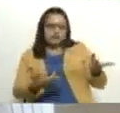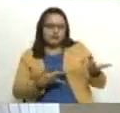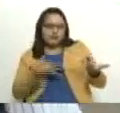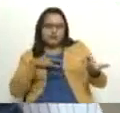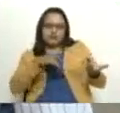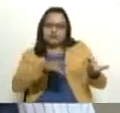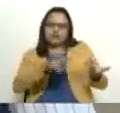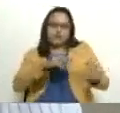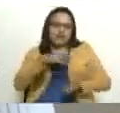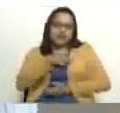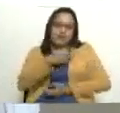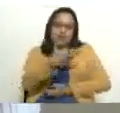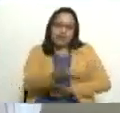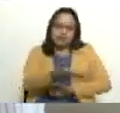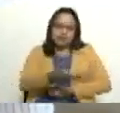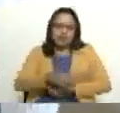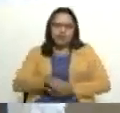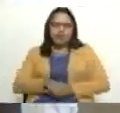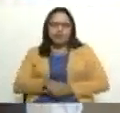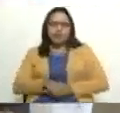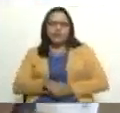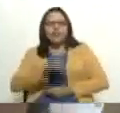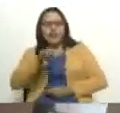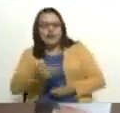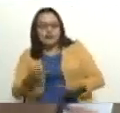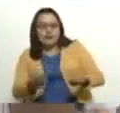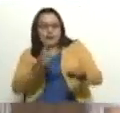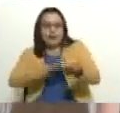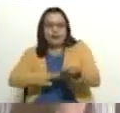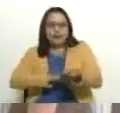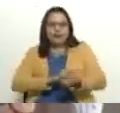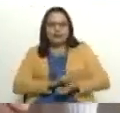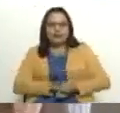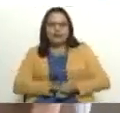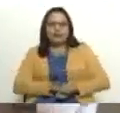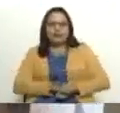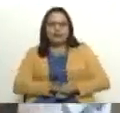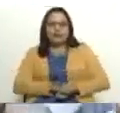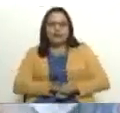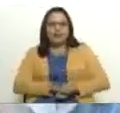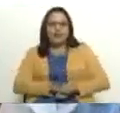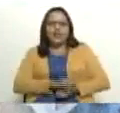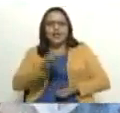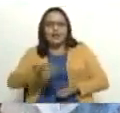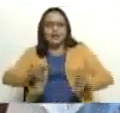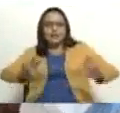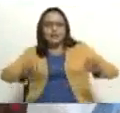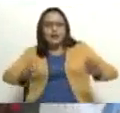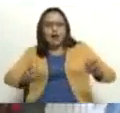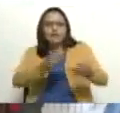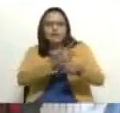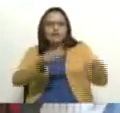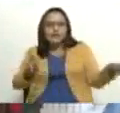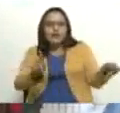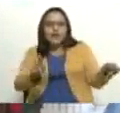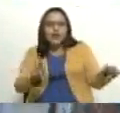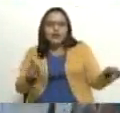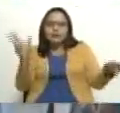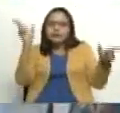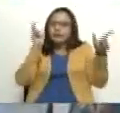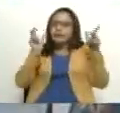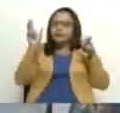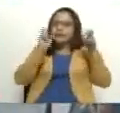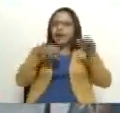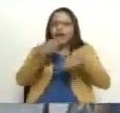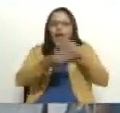horrorosa, realmente. Y lo grave también es que inclusive las emisoras públicas, las emisoras del Estado,